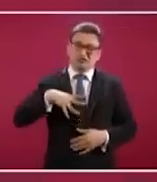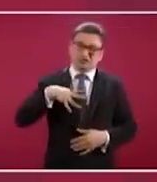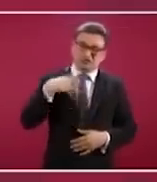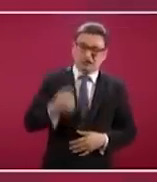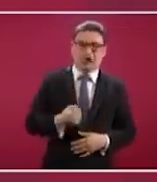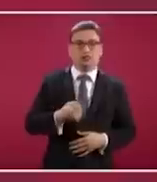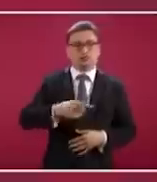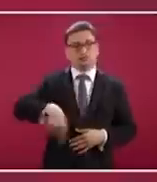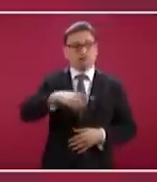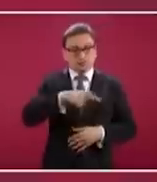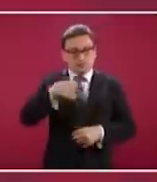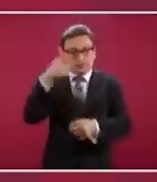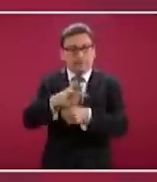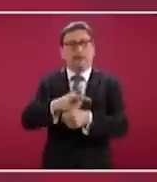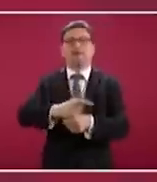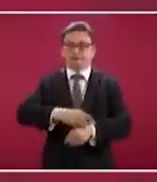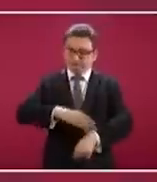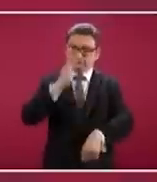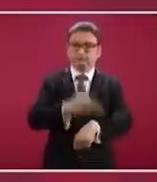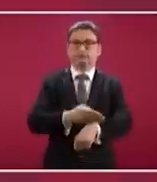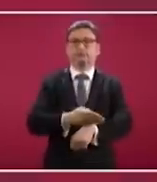va a ser castigado.